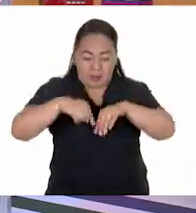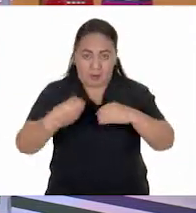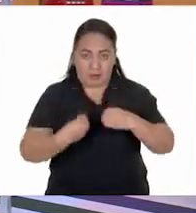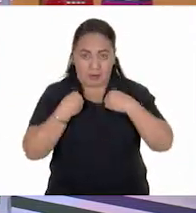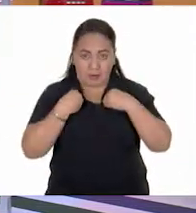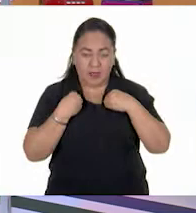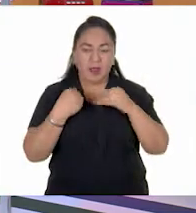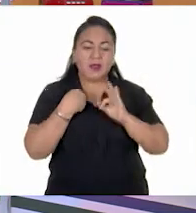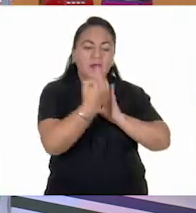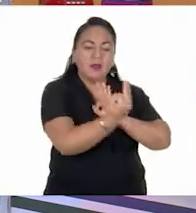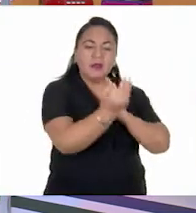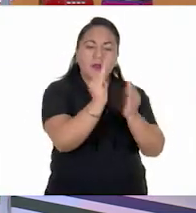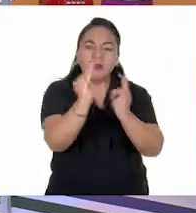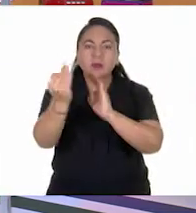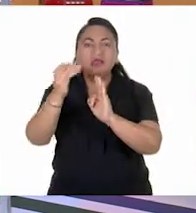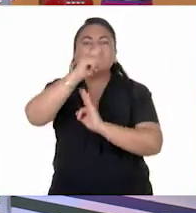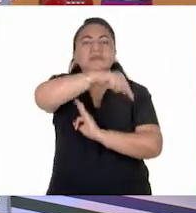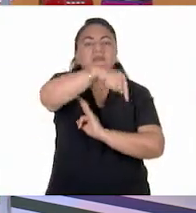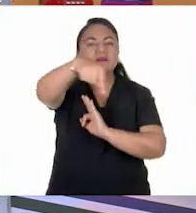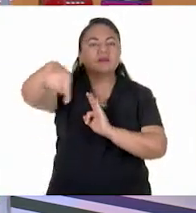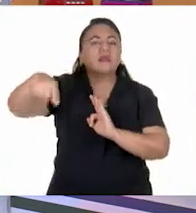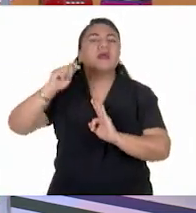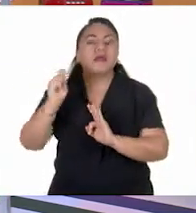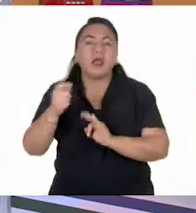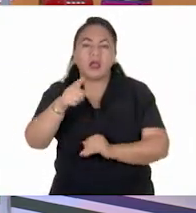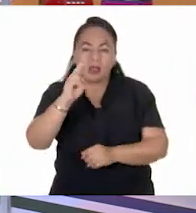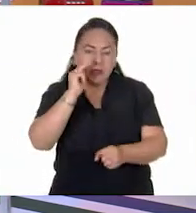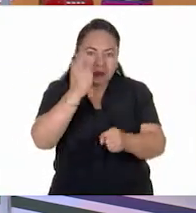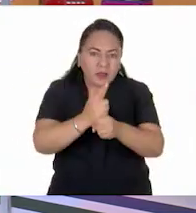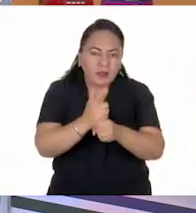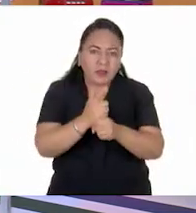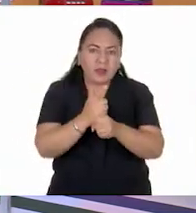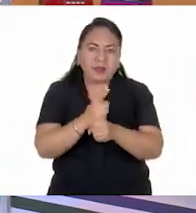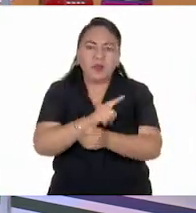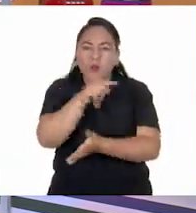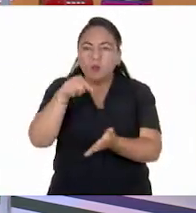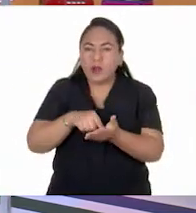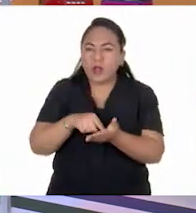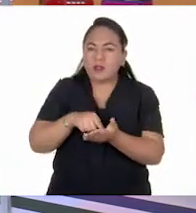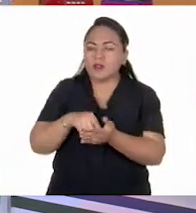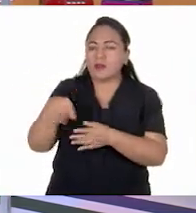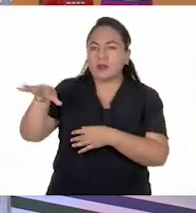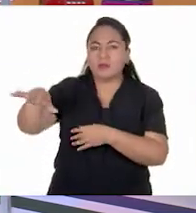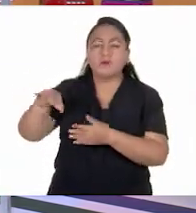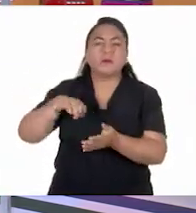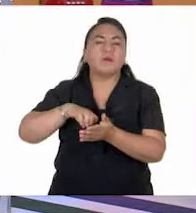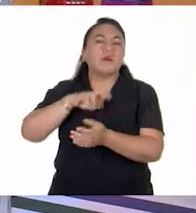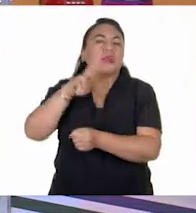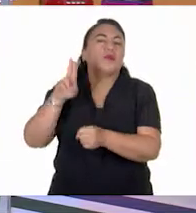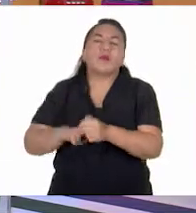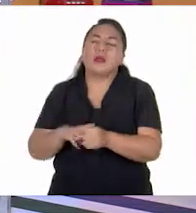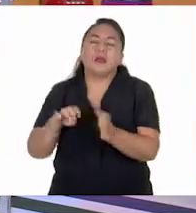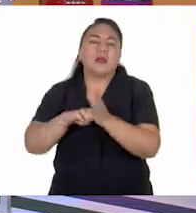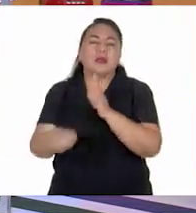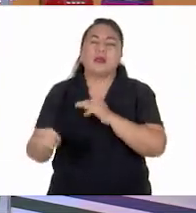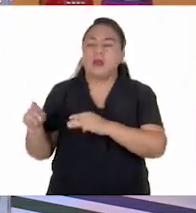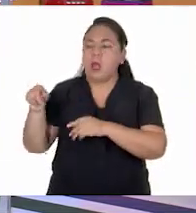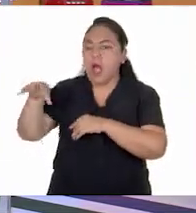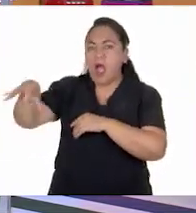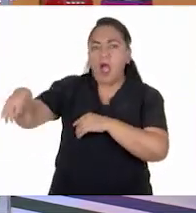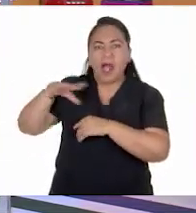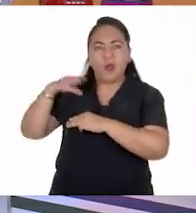vivimos. Algunos de ustedes pudieron ubicar lugares de referencia naturales como un